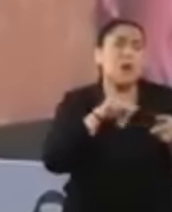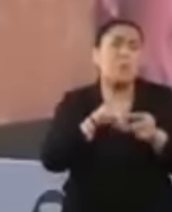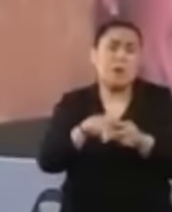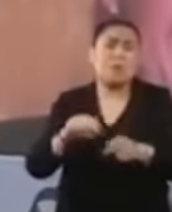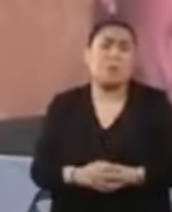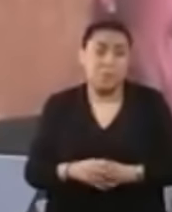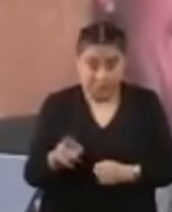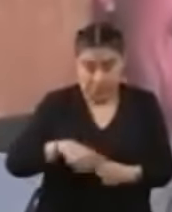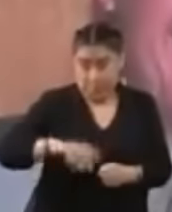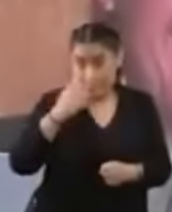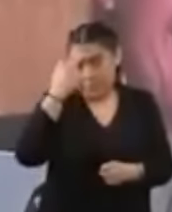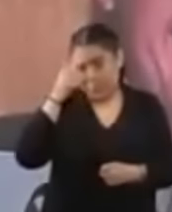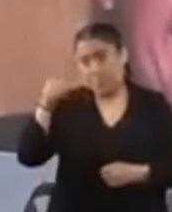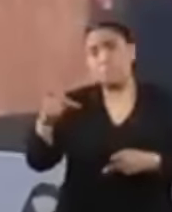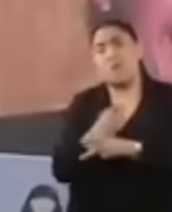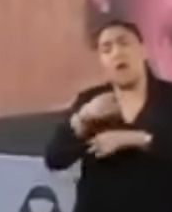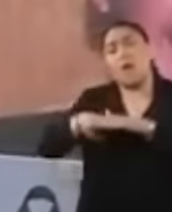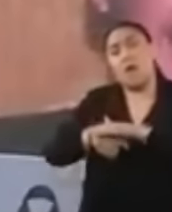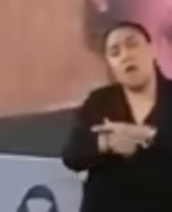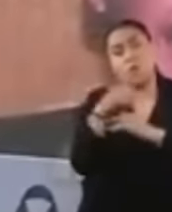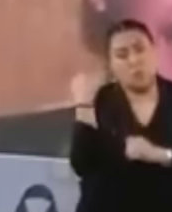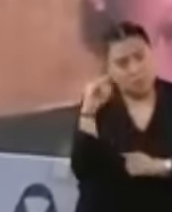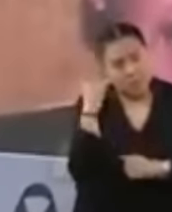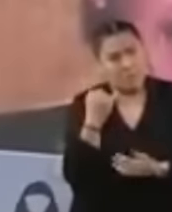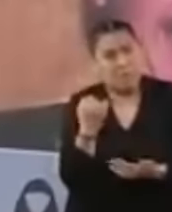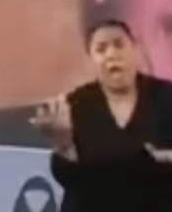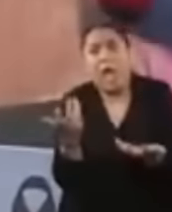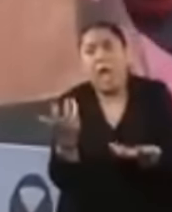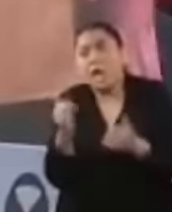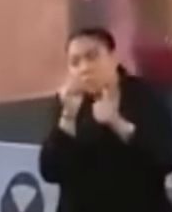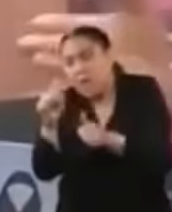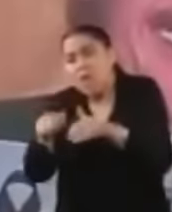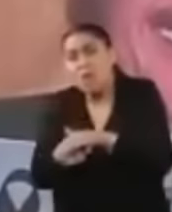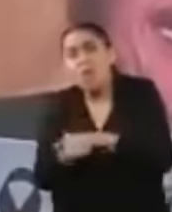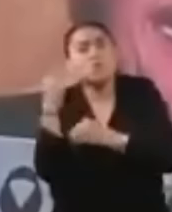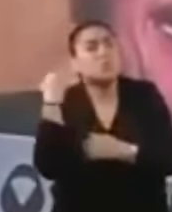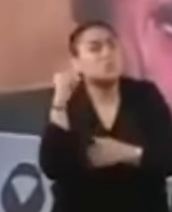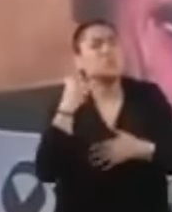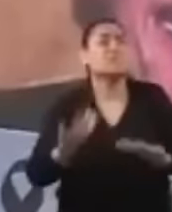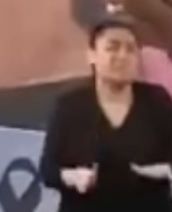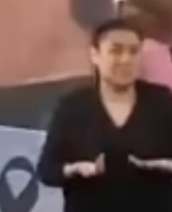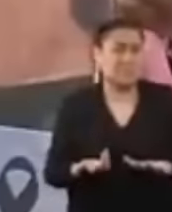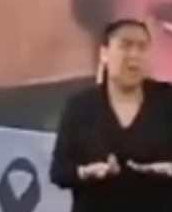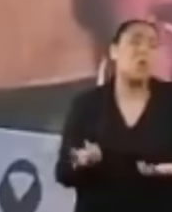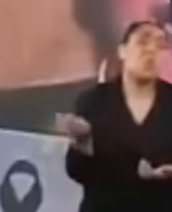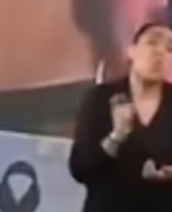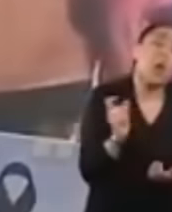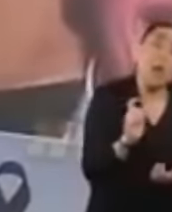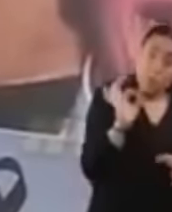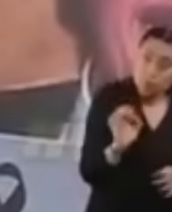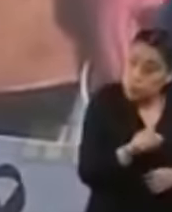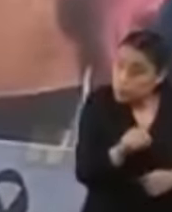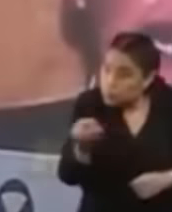qué hicieron con Ayotzinapa, qué han hecho por Ayotzinapa. Cuando vemos que ustedes